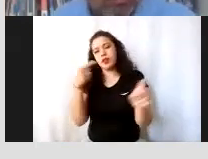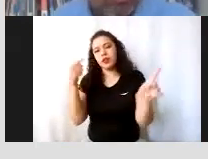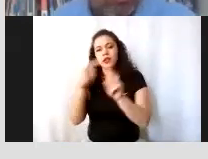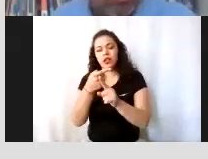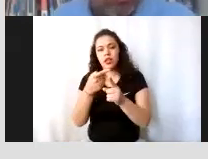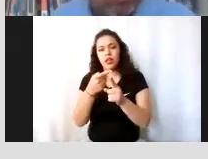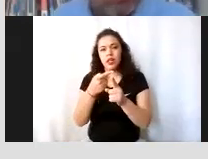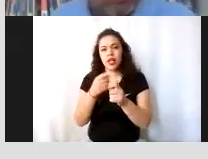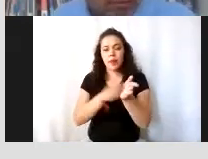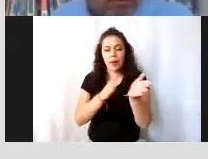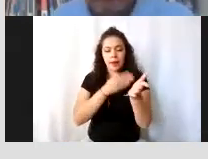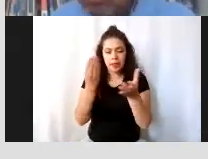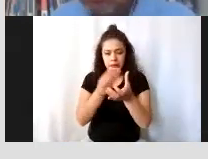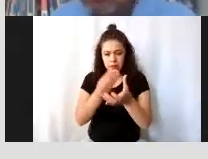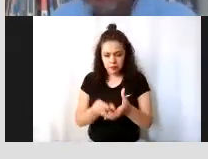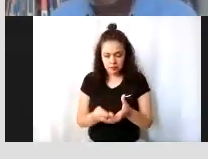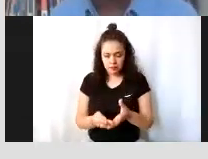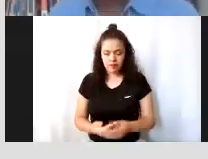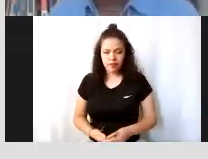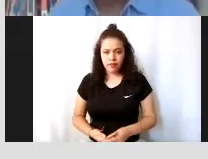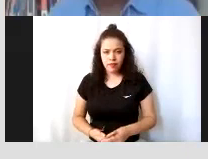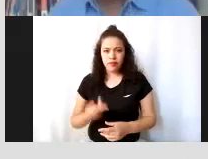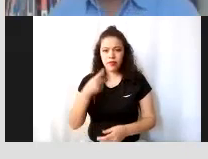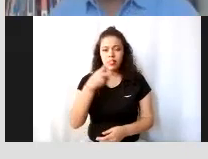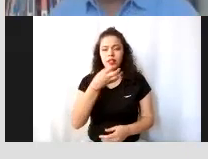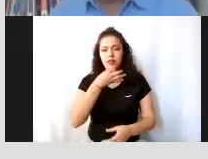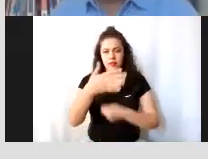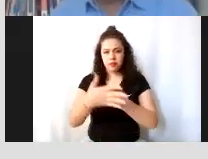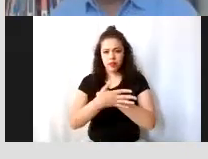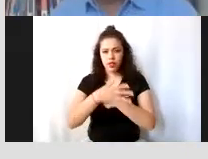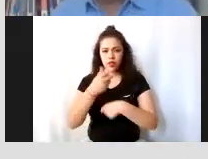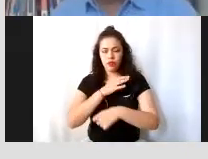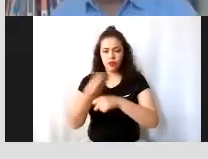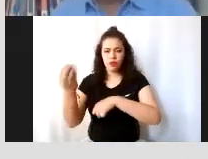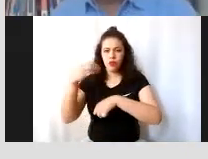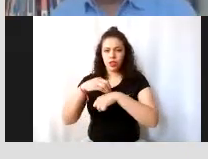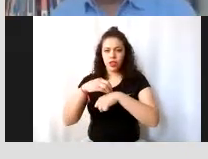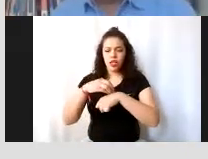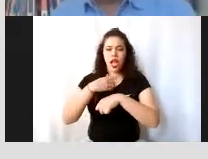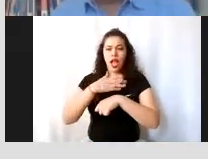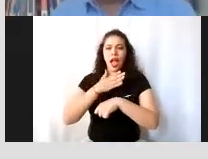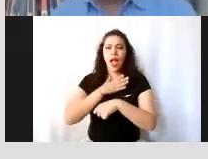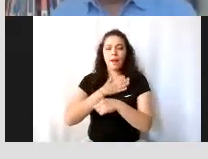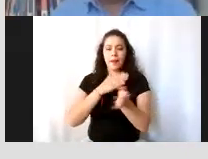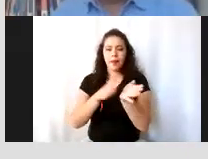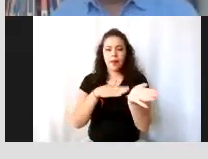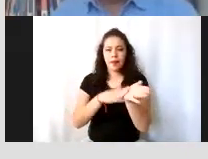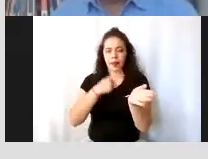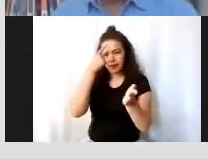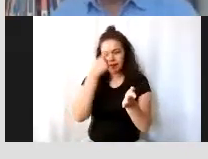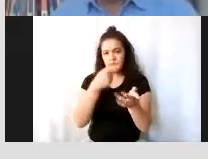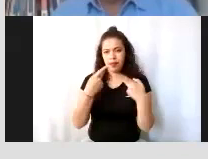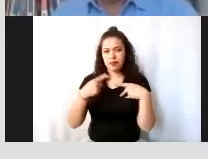los expedientes. Ese mensaje lo puedo anexar a mi documento para que mi tutor me lo